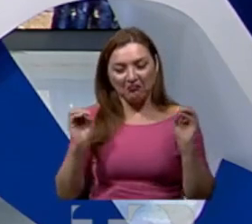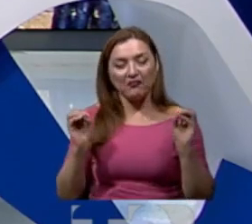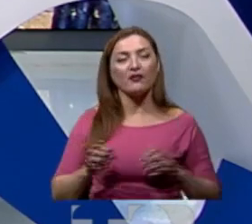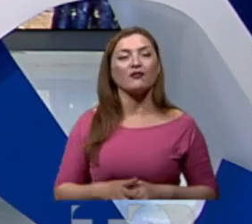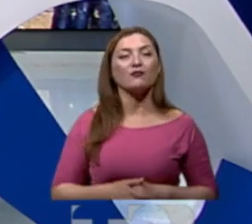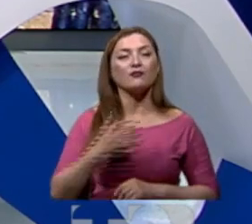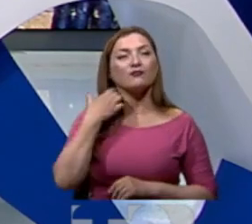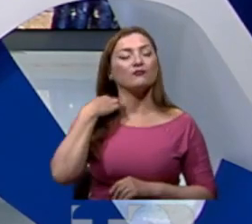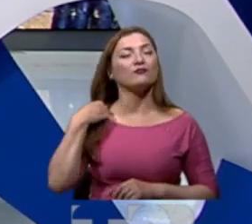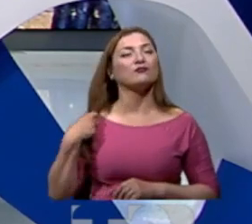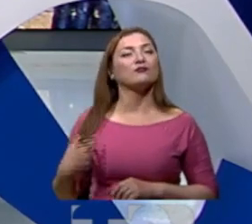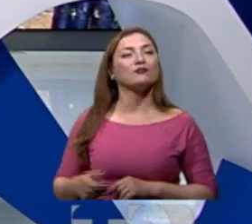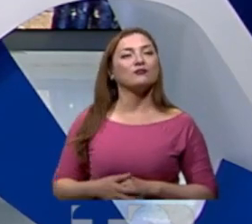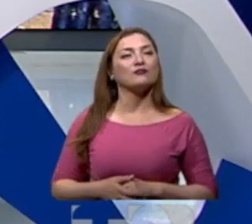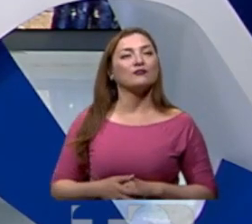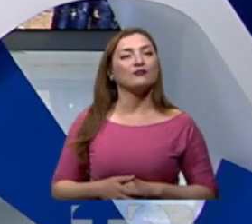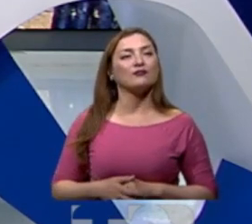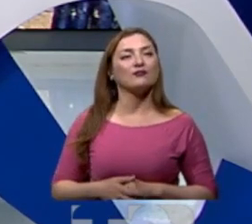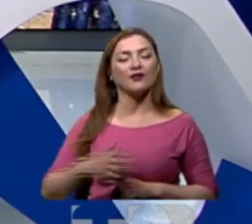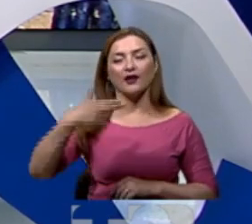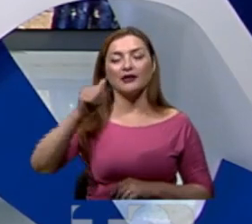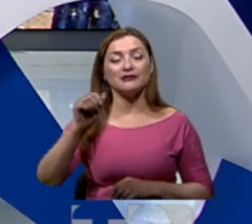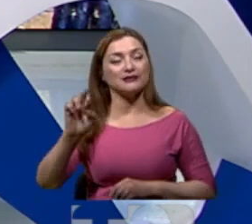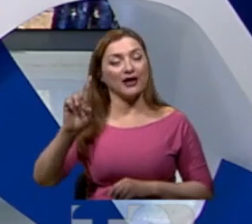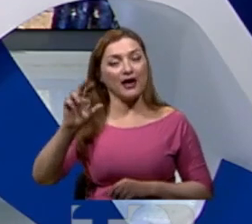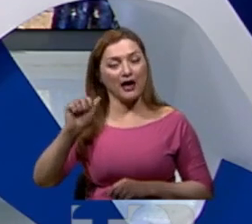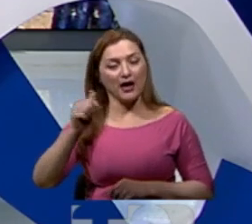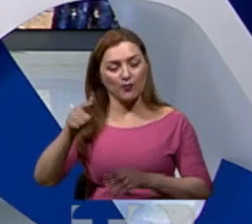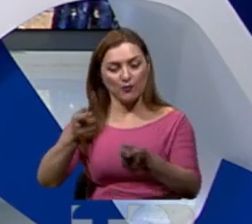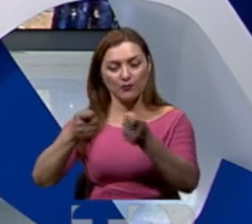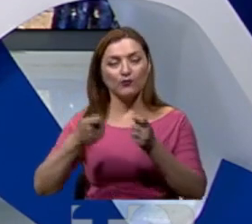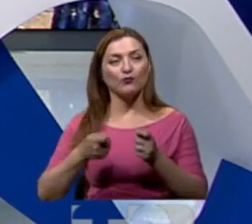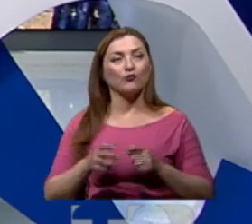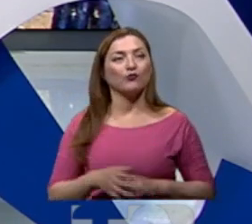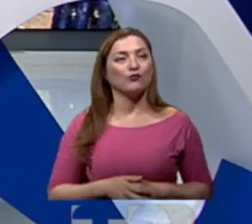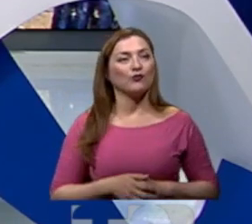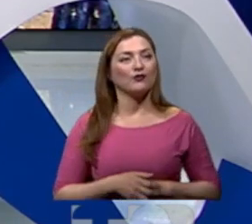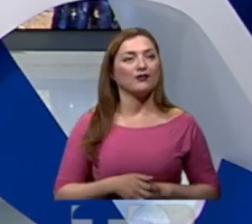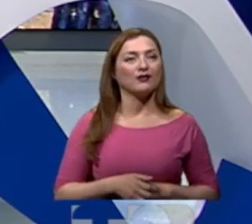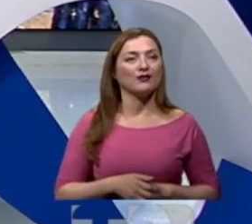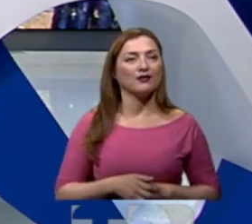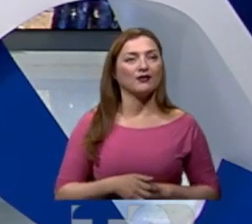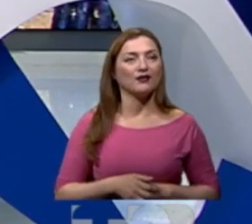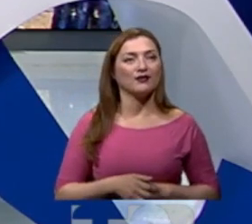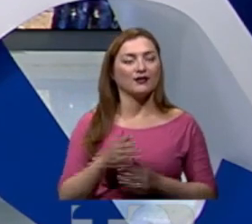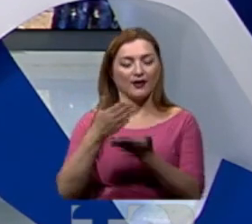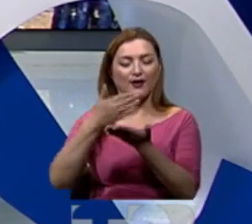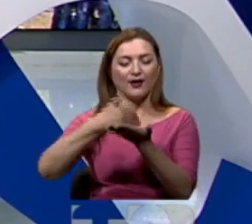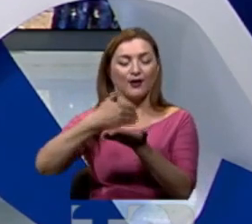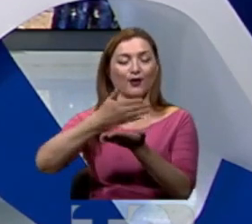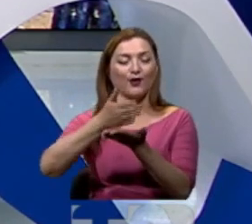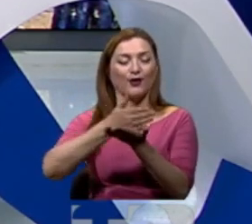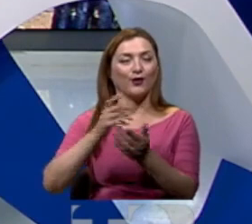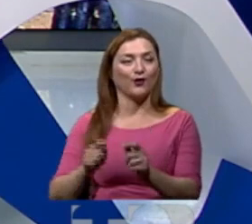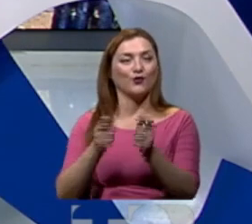siguiente. ¿Tú probaste también la de la posada del Chagra? Lo que acabamos de encender. Por Dios, en pedacitos pequeñitos.